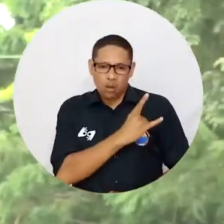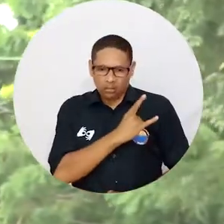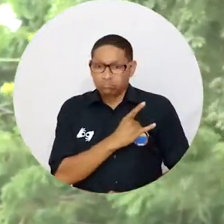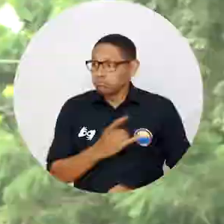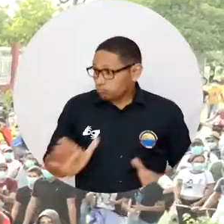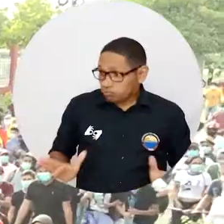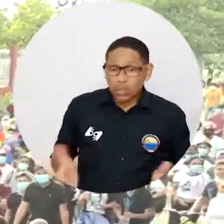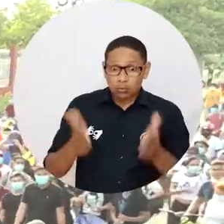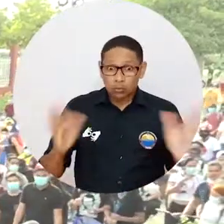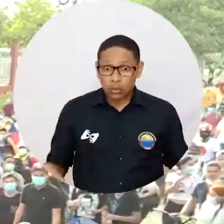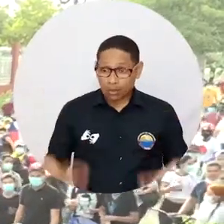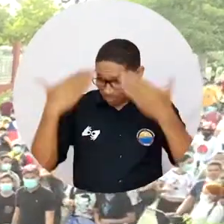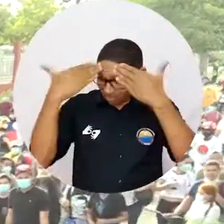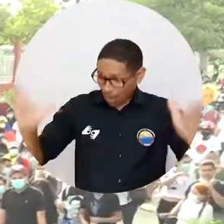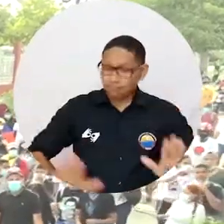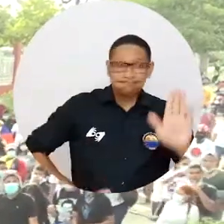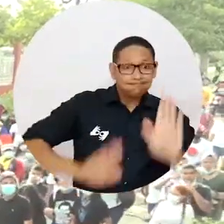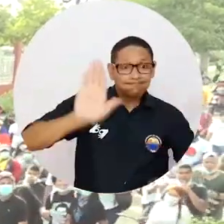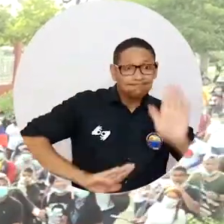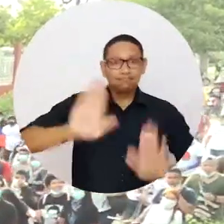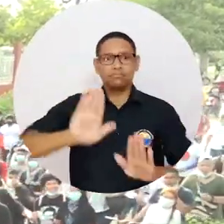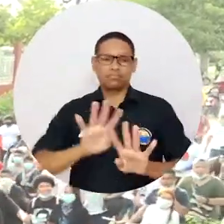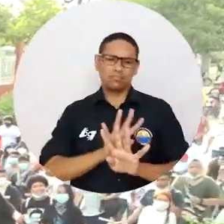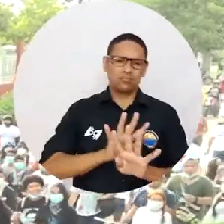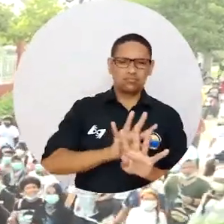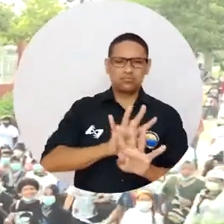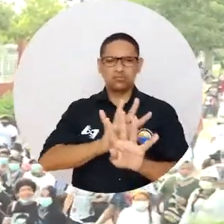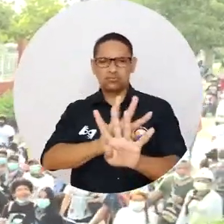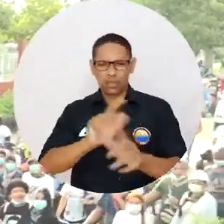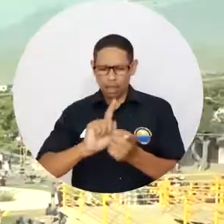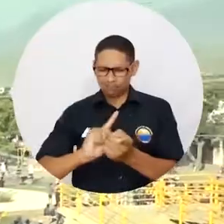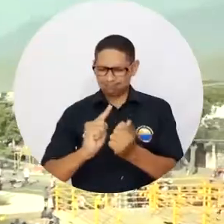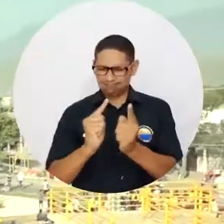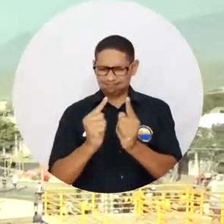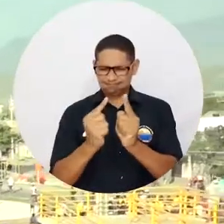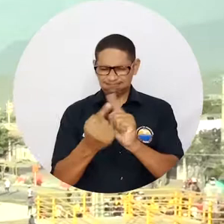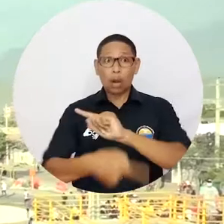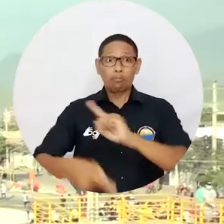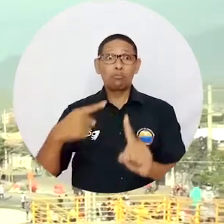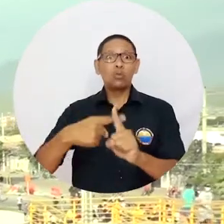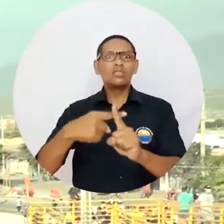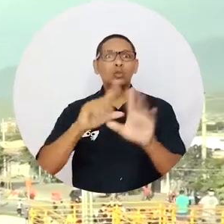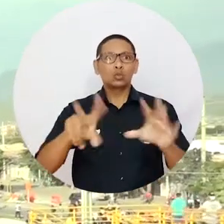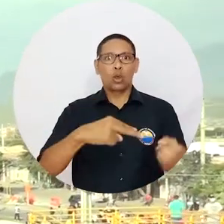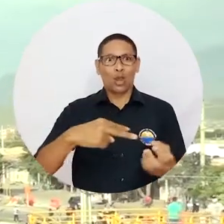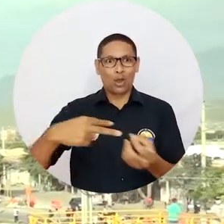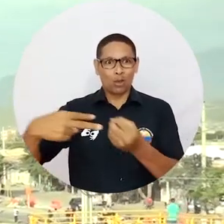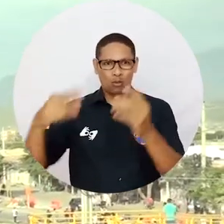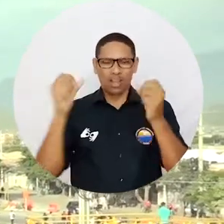la participación democrática, la movilización ciudadana pacífica y la transformación positiva a través de la educación pública de